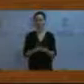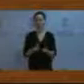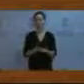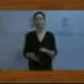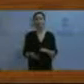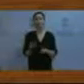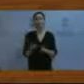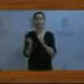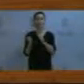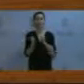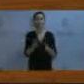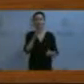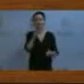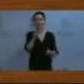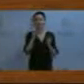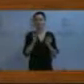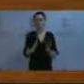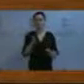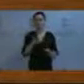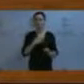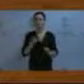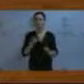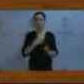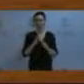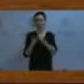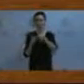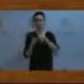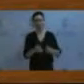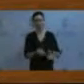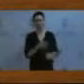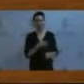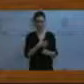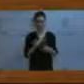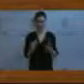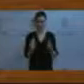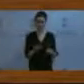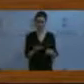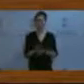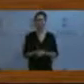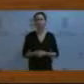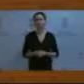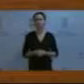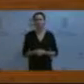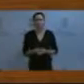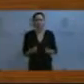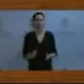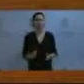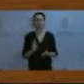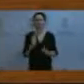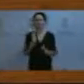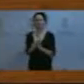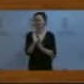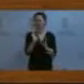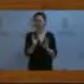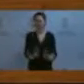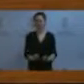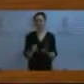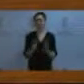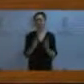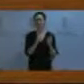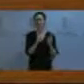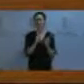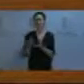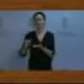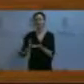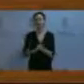relieve por nuestro órgano de fiscalización, por la Sindicatura de Cuentas, que ha planteado claramente la mala utilización o el fraccionamiento de los